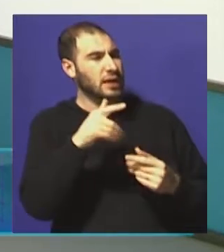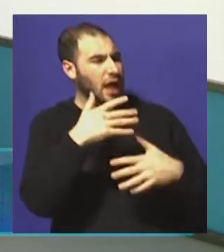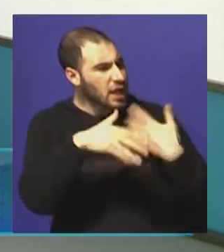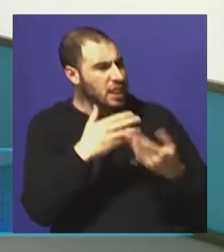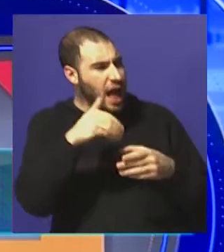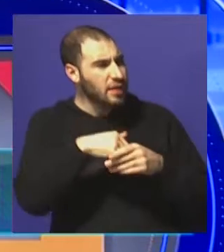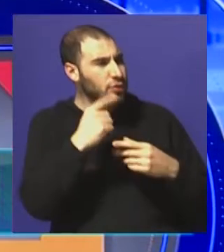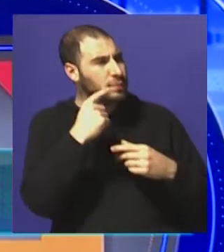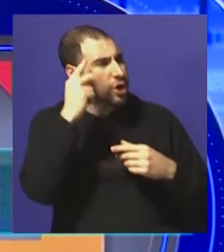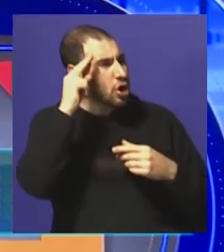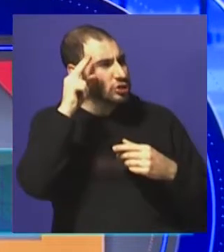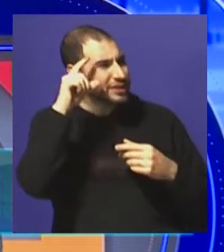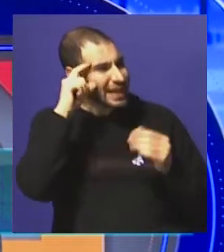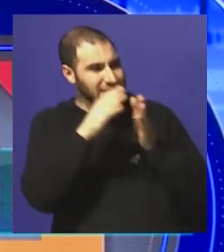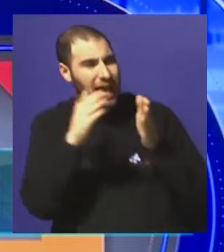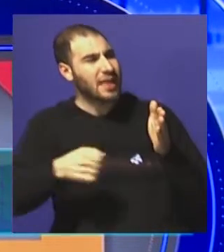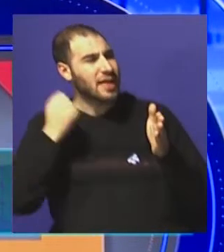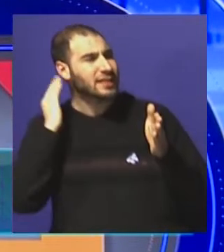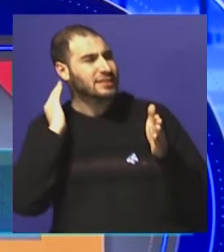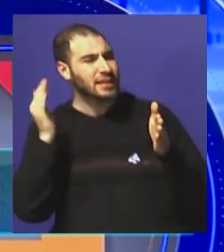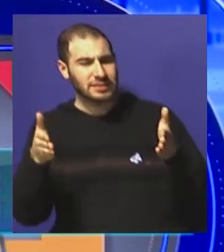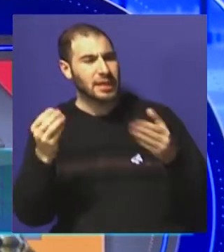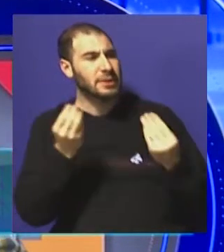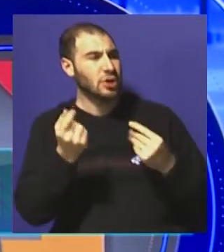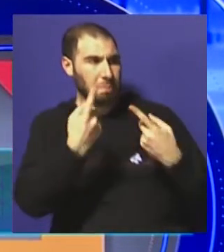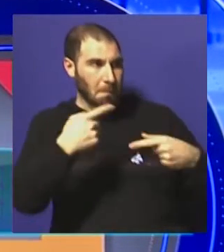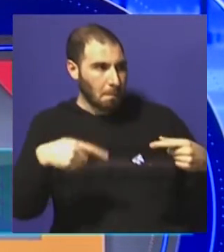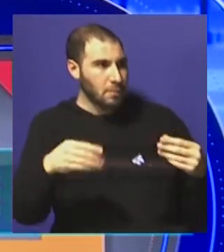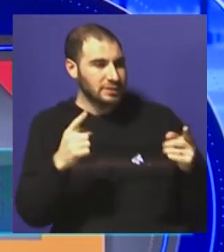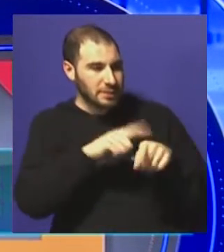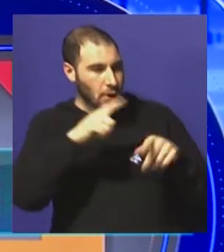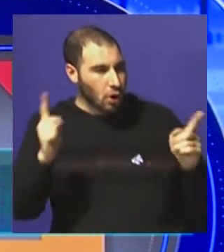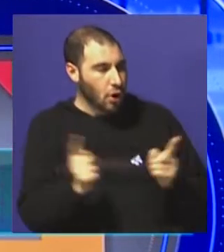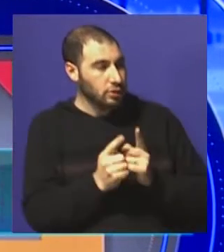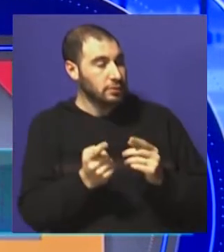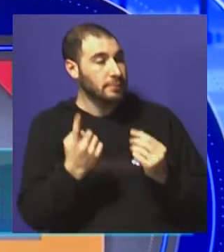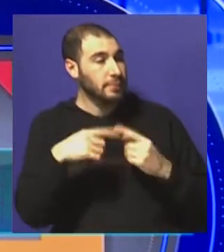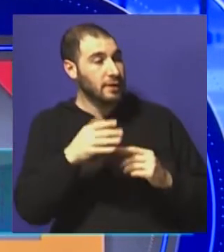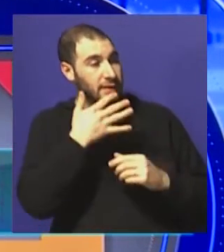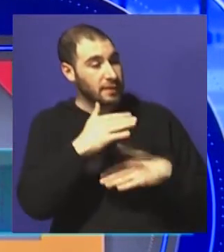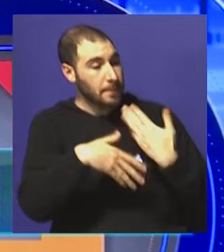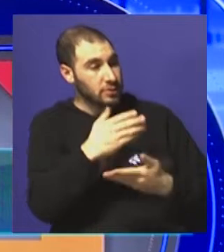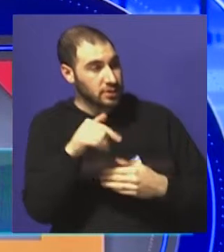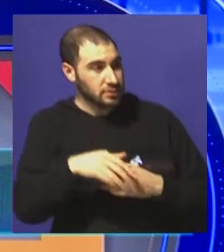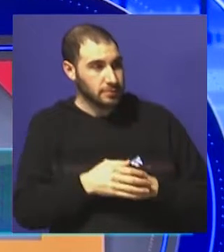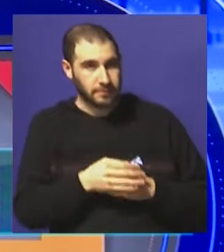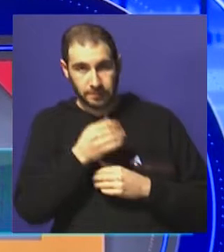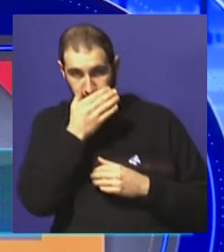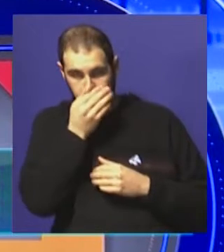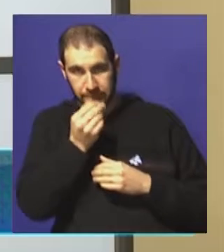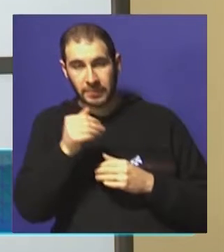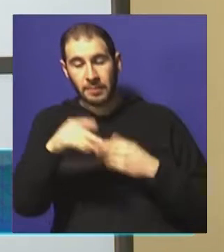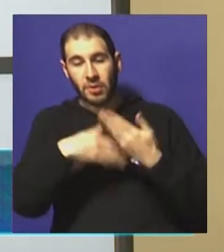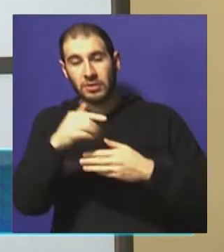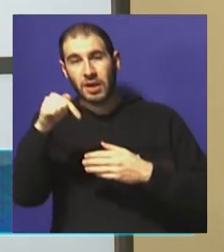De 1810 a 1816? Imagino que mucho, en poco tiempo, pero para entender ese proceso, ¿no? Y fue